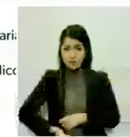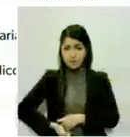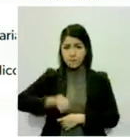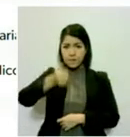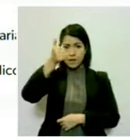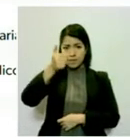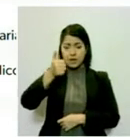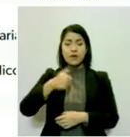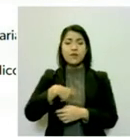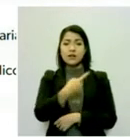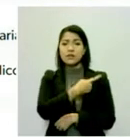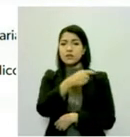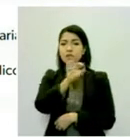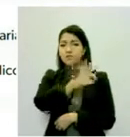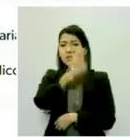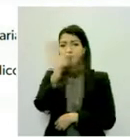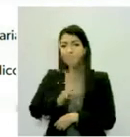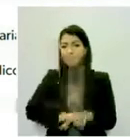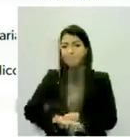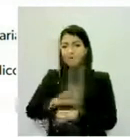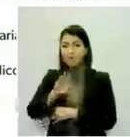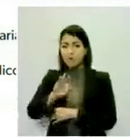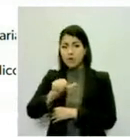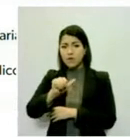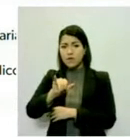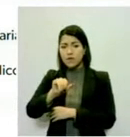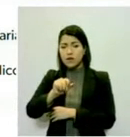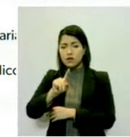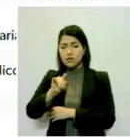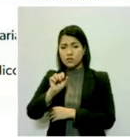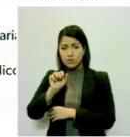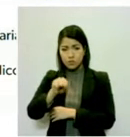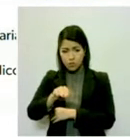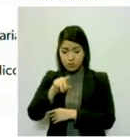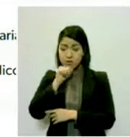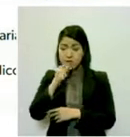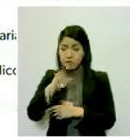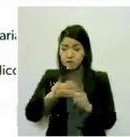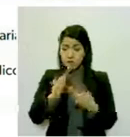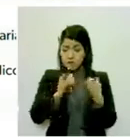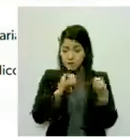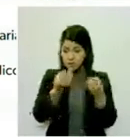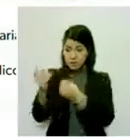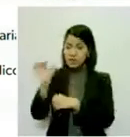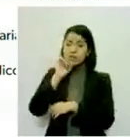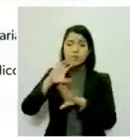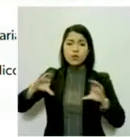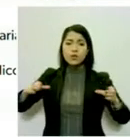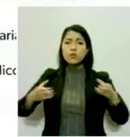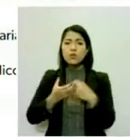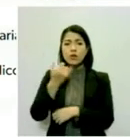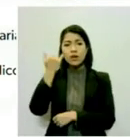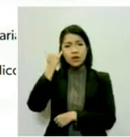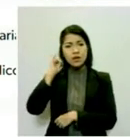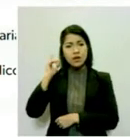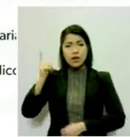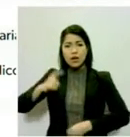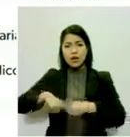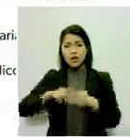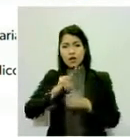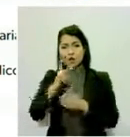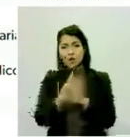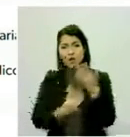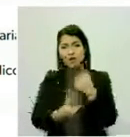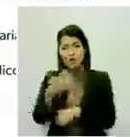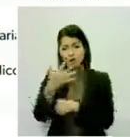se está otorgando el 100% del FAISPUM, y las comunidades indígenas de presupuesto directo también están entrando a este programa, hasta el